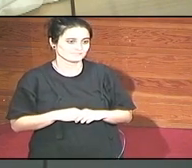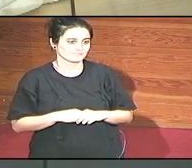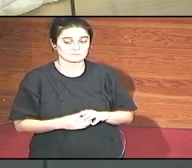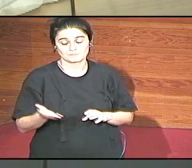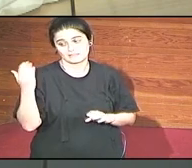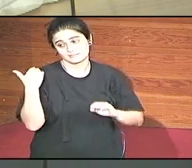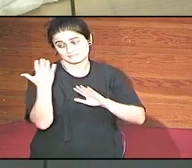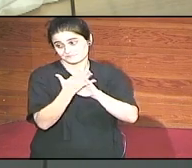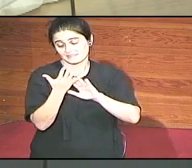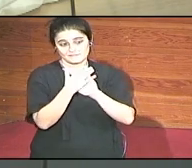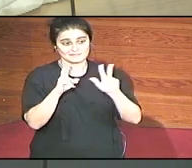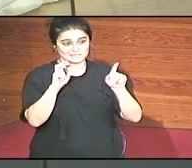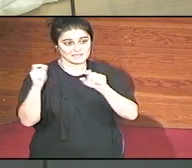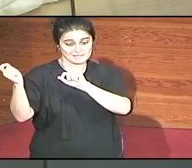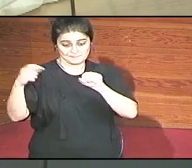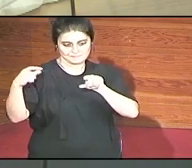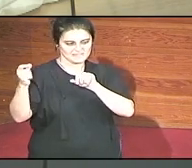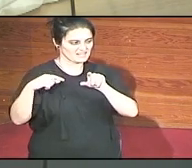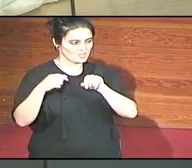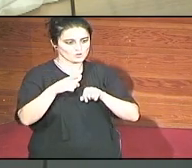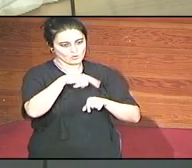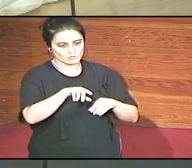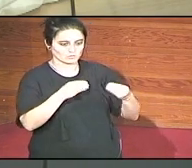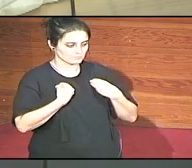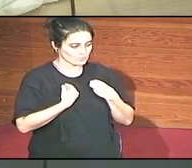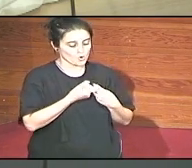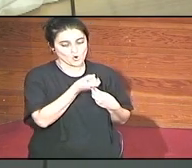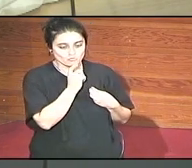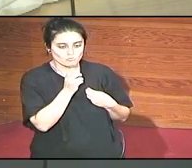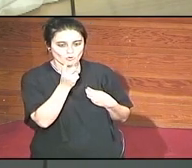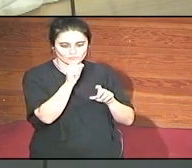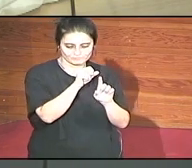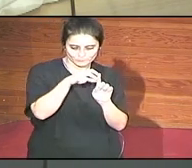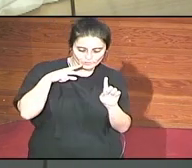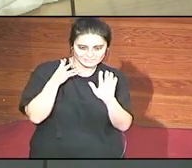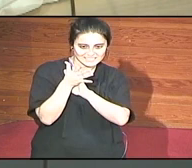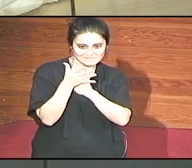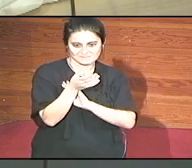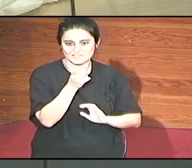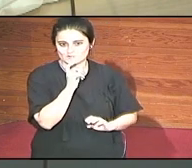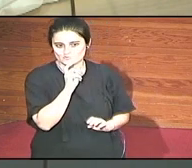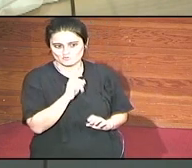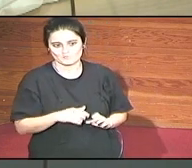inmigración y de cómo lo veía nadie cómo lo explicaban desde su punto de vista